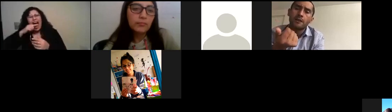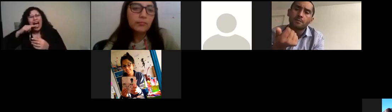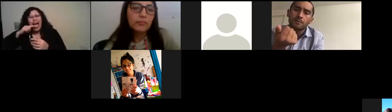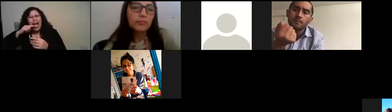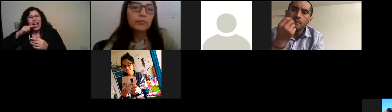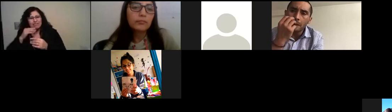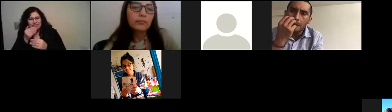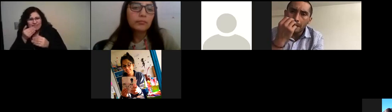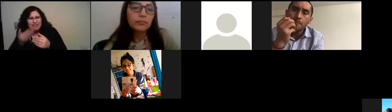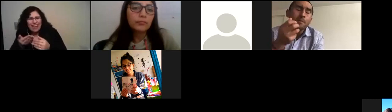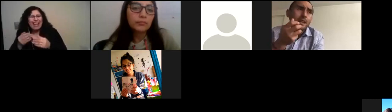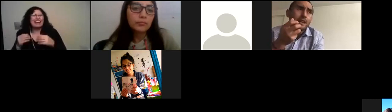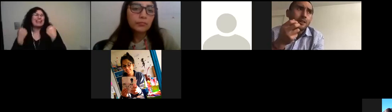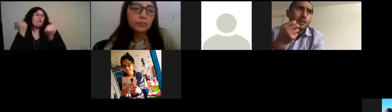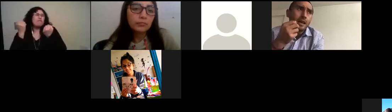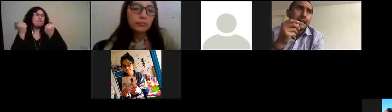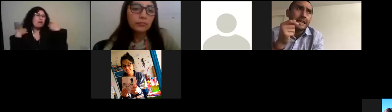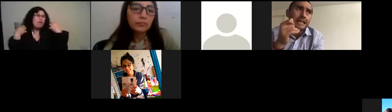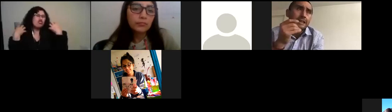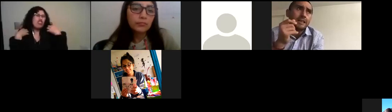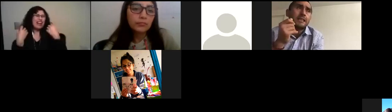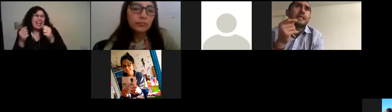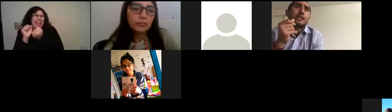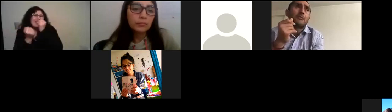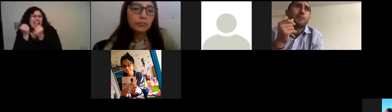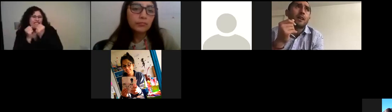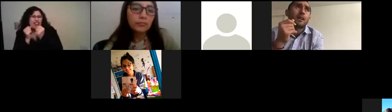¿ok? Y en